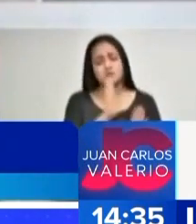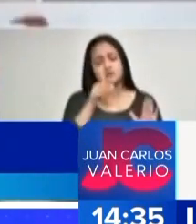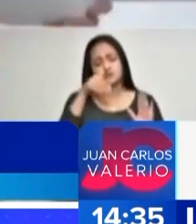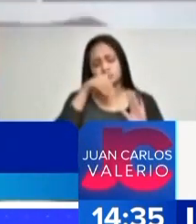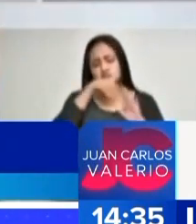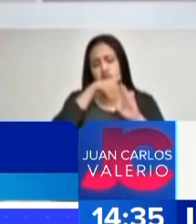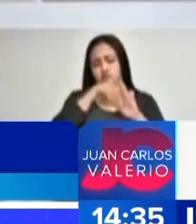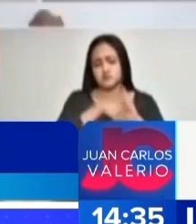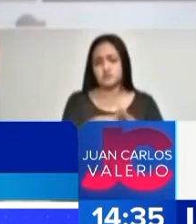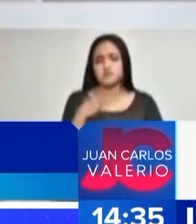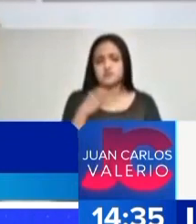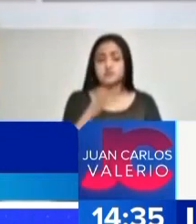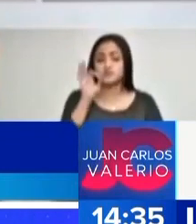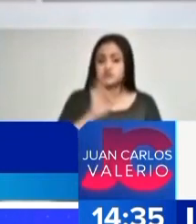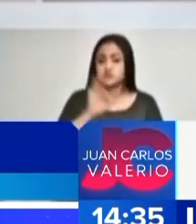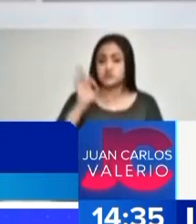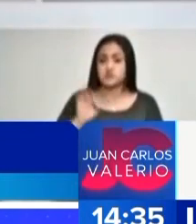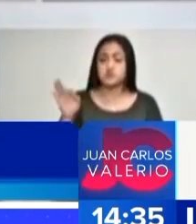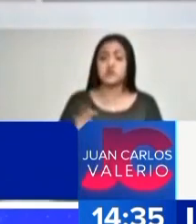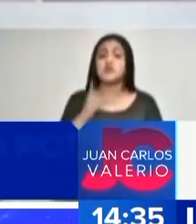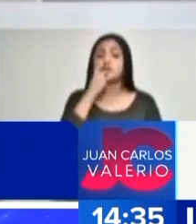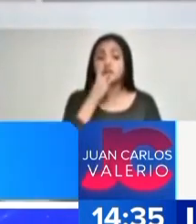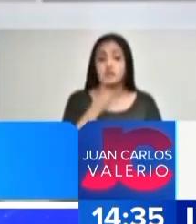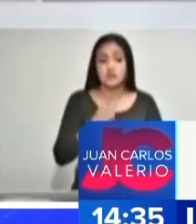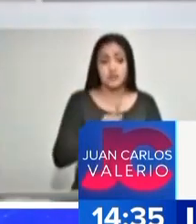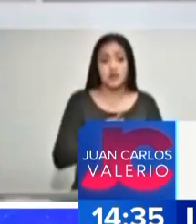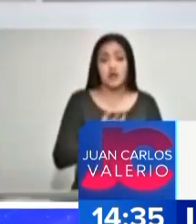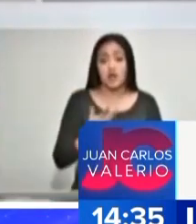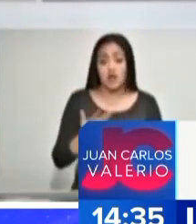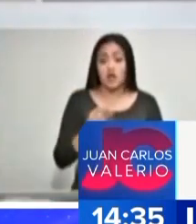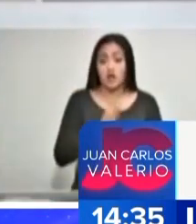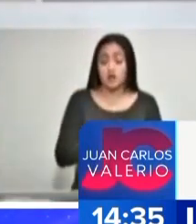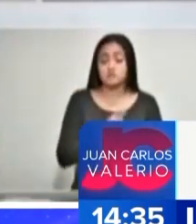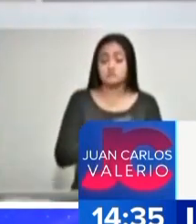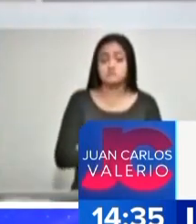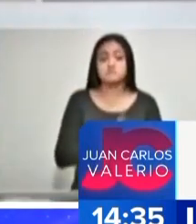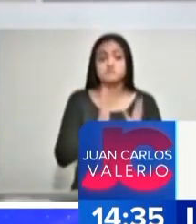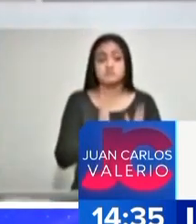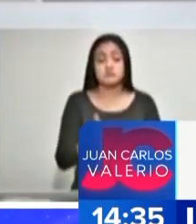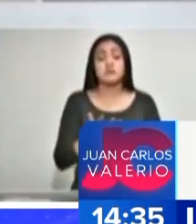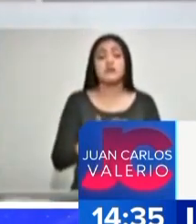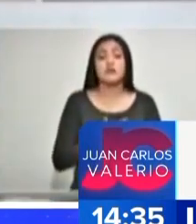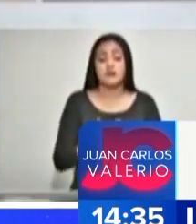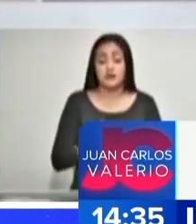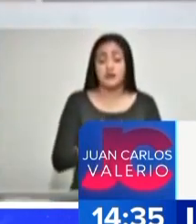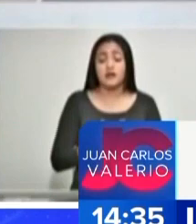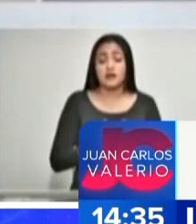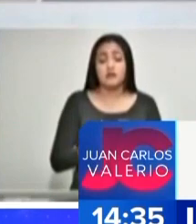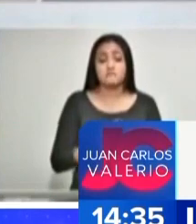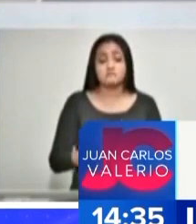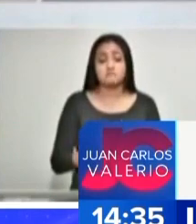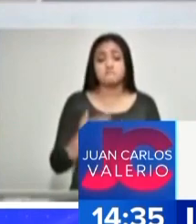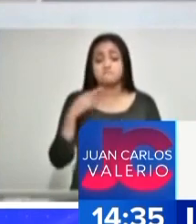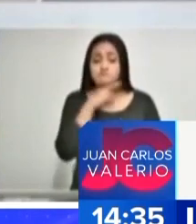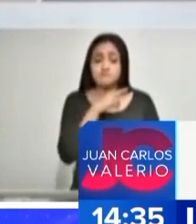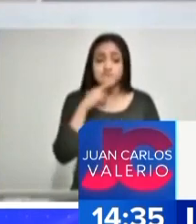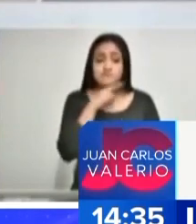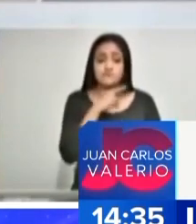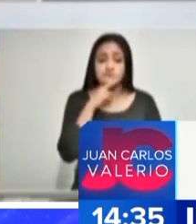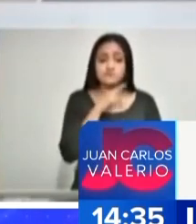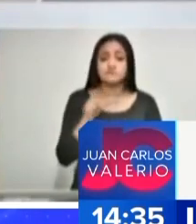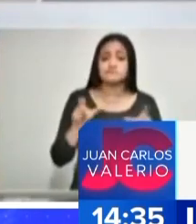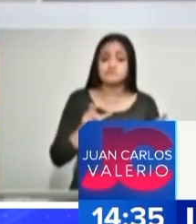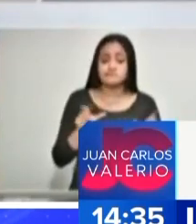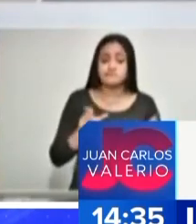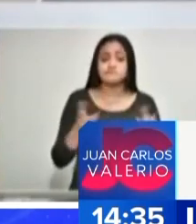nuestros indicadores, nos dice que vamos ya a tener o muy pronto un